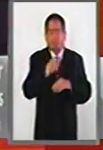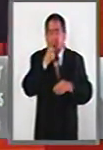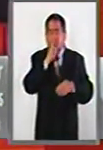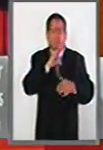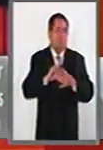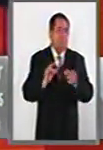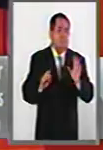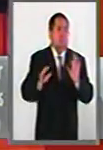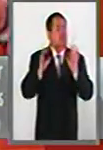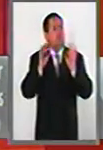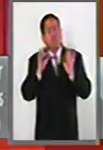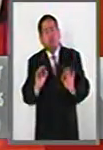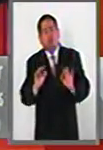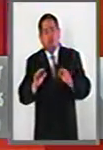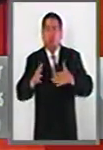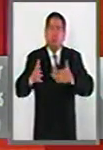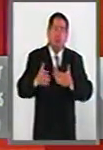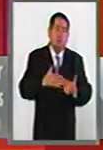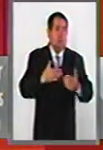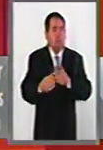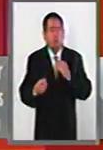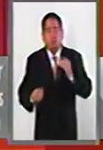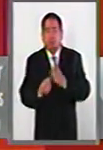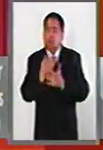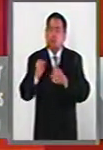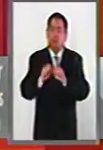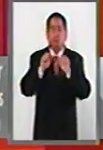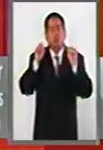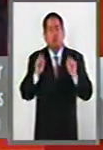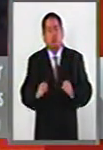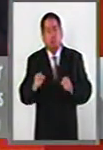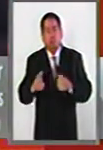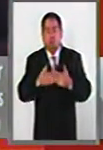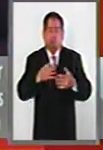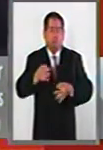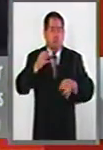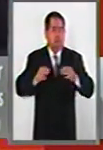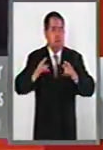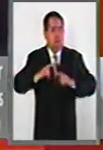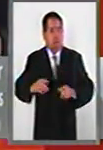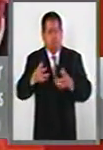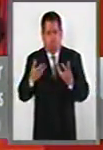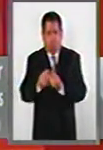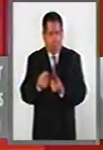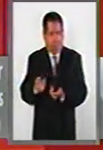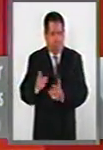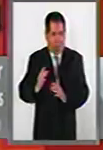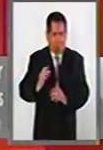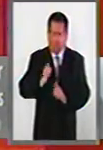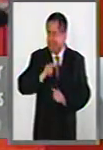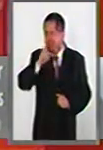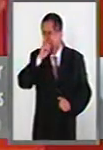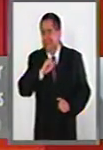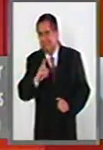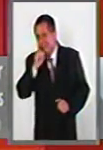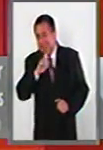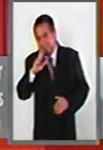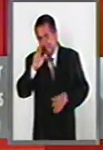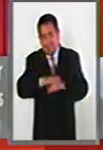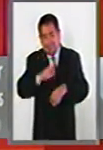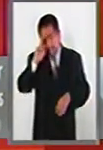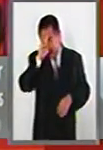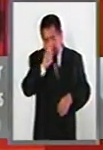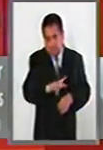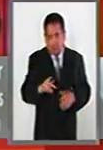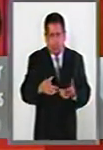es una modernización del sistema judicial del ejército. Es la peor mentira que puede haber. Aquí